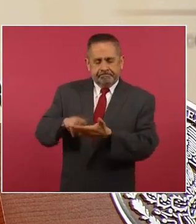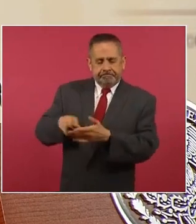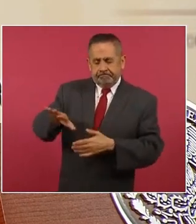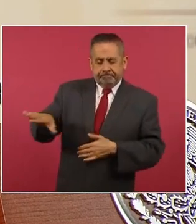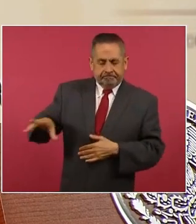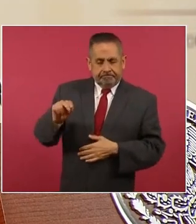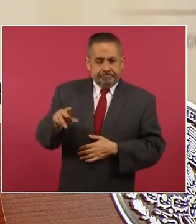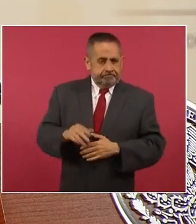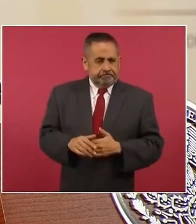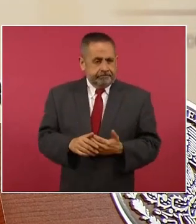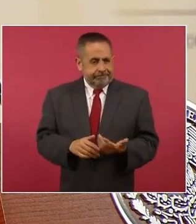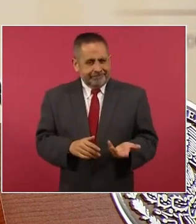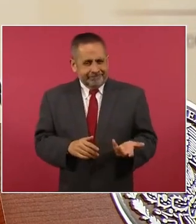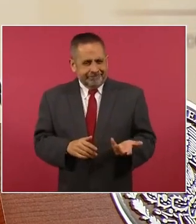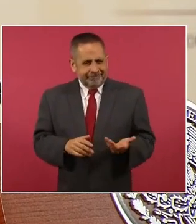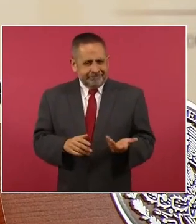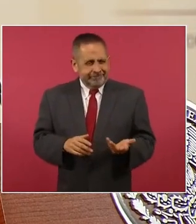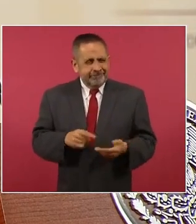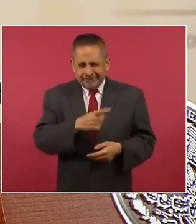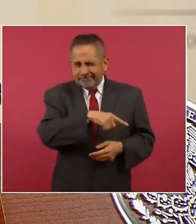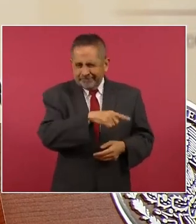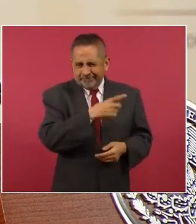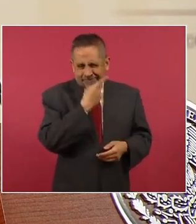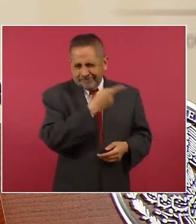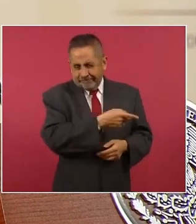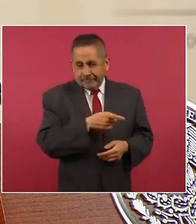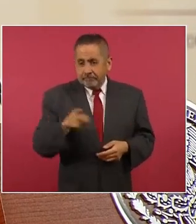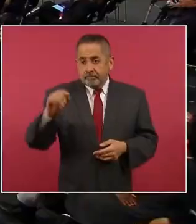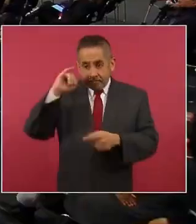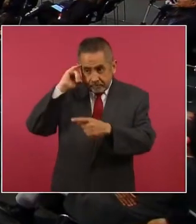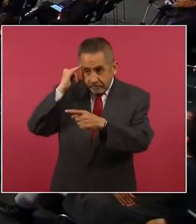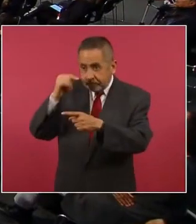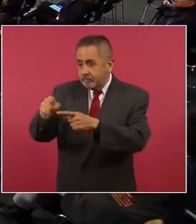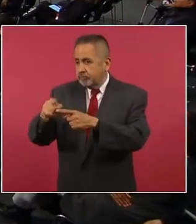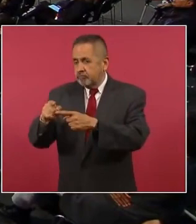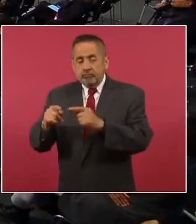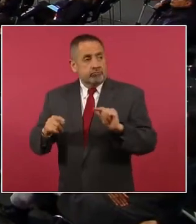de un campesino que de un potentado,